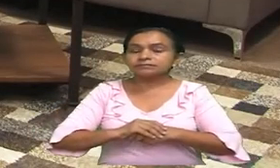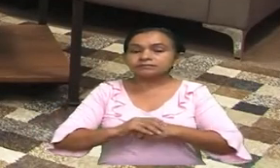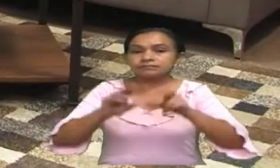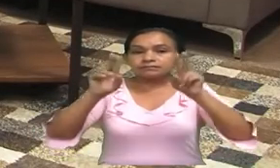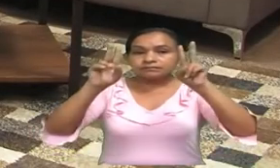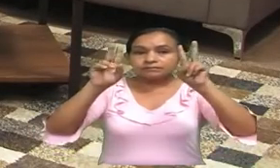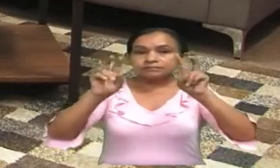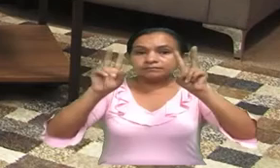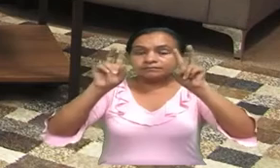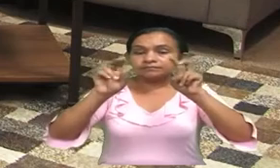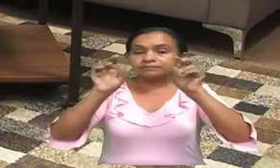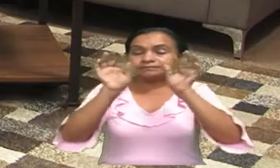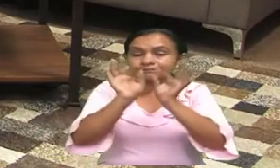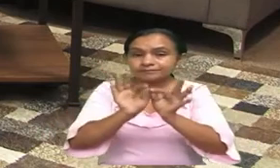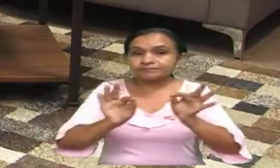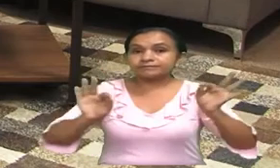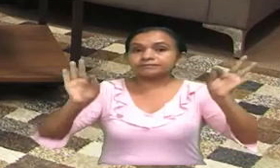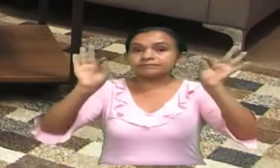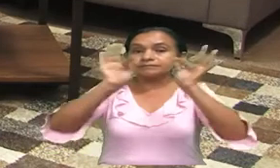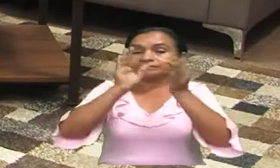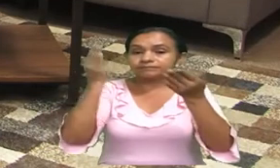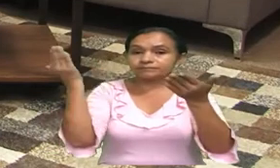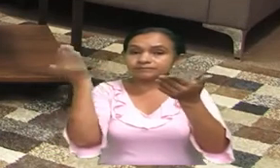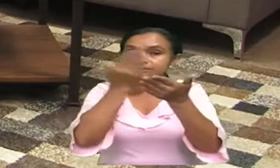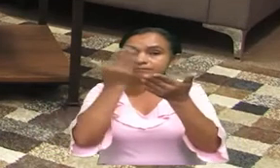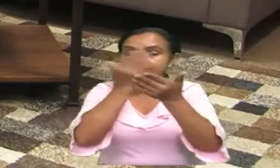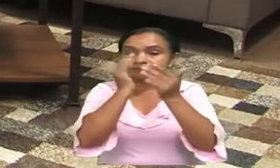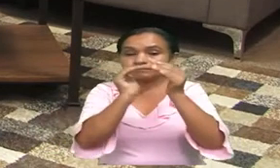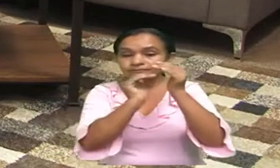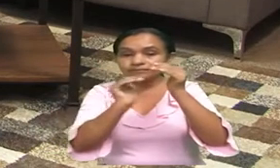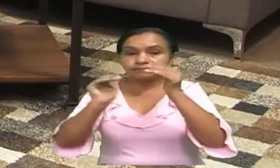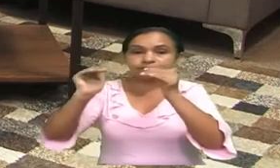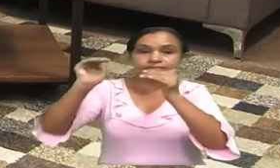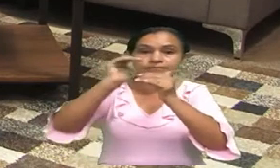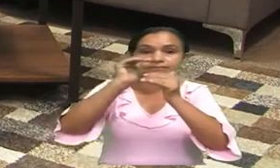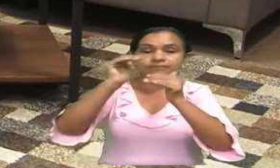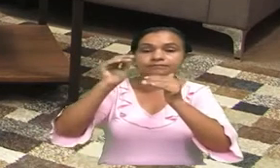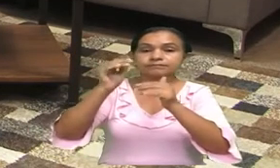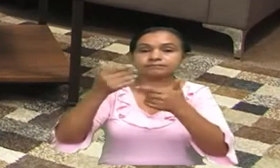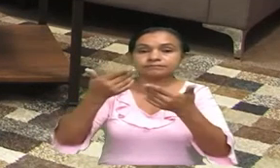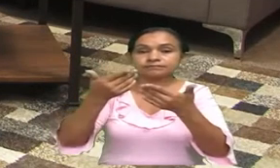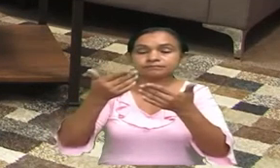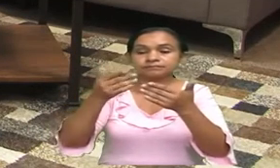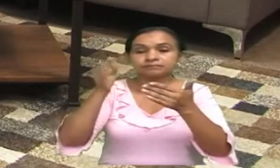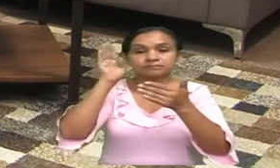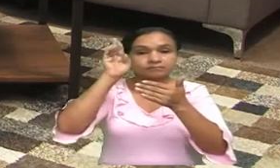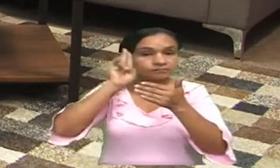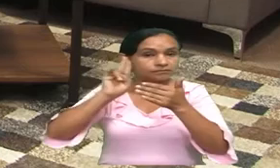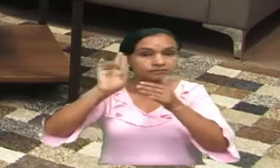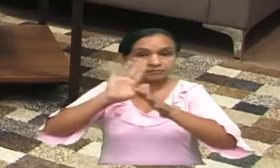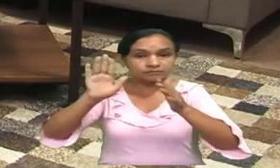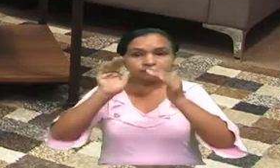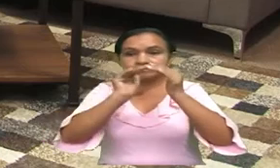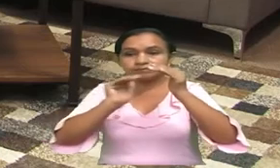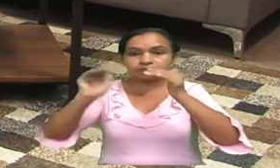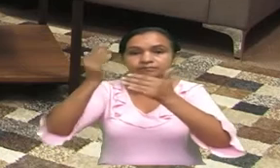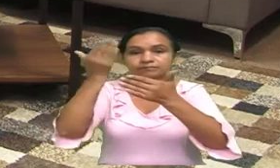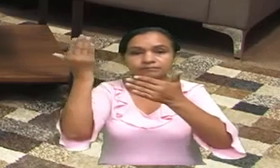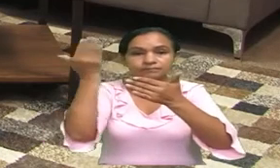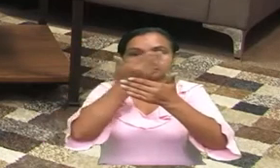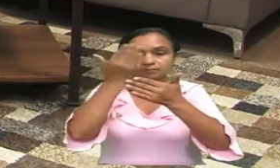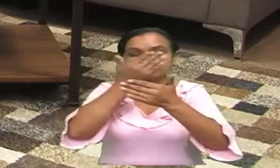tema muy, muy importante, la formación posgraduada, y por eso nosotros estamos hablando ya a nivel de todas las